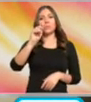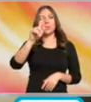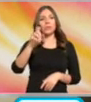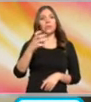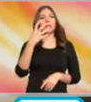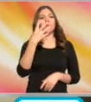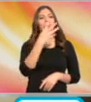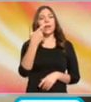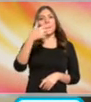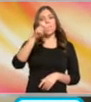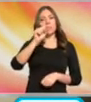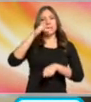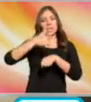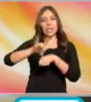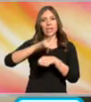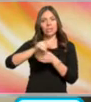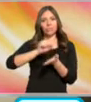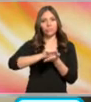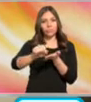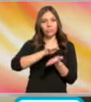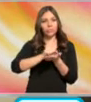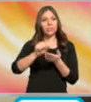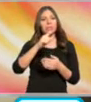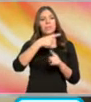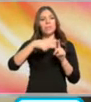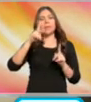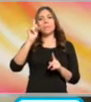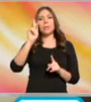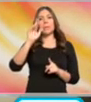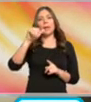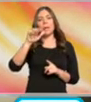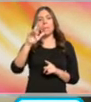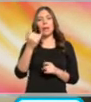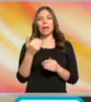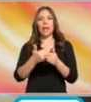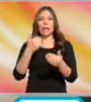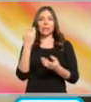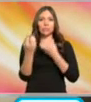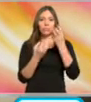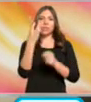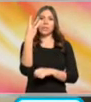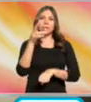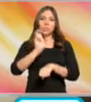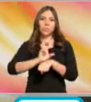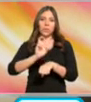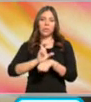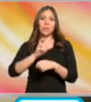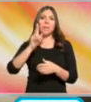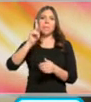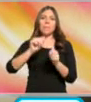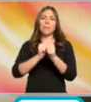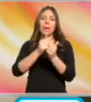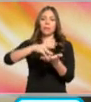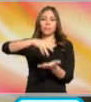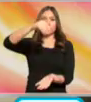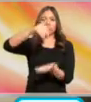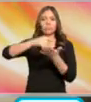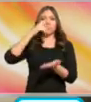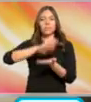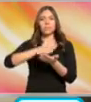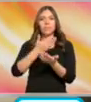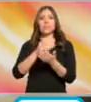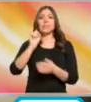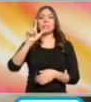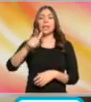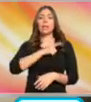gramos de queso manchego rallado, Medio kilo de papa cambray y previamente cocida 3 huevos, pan molido para empanizar sal al